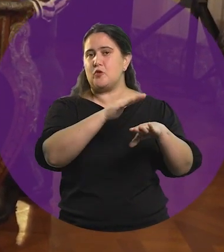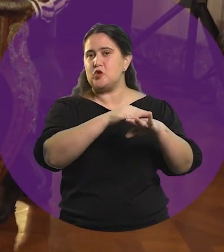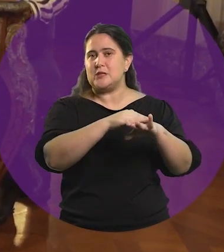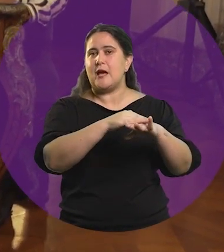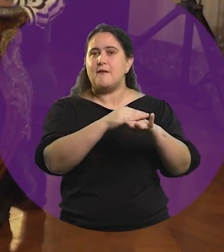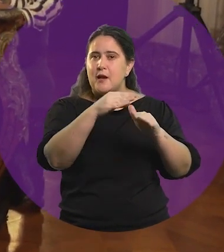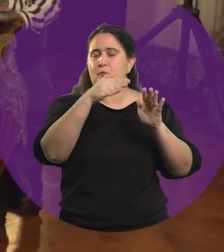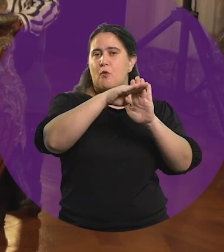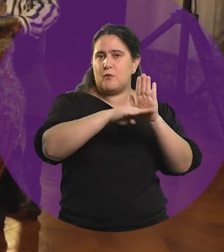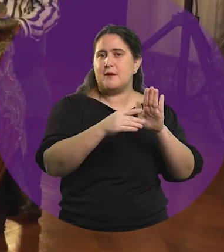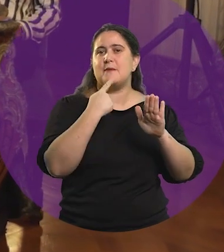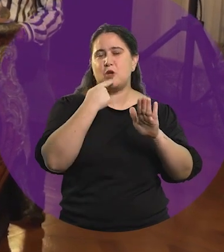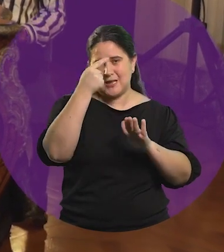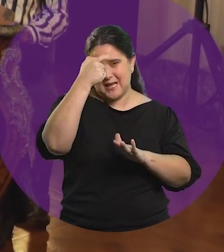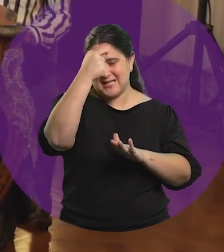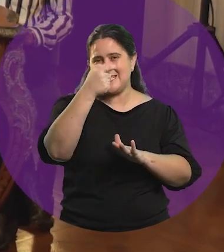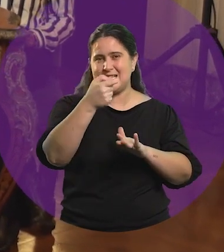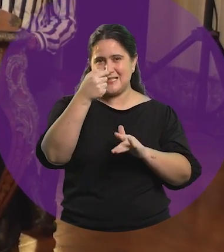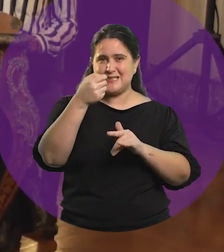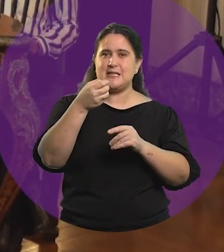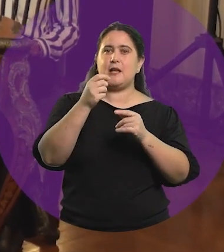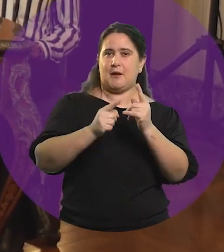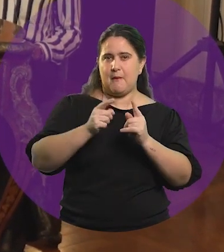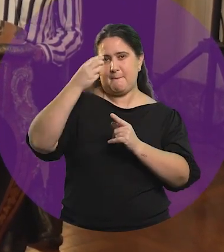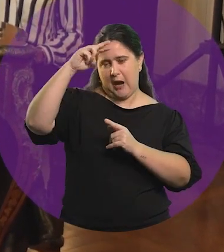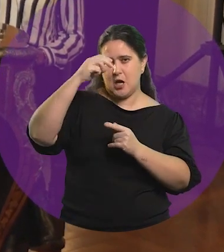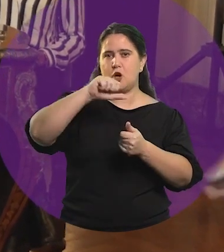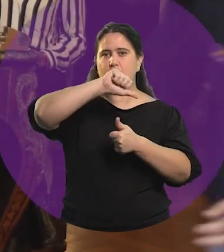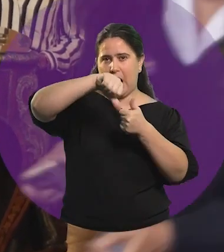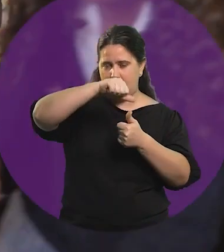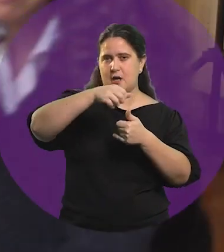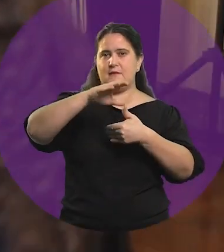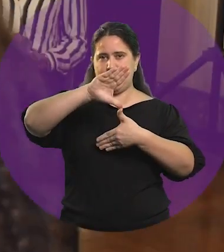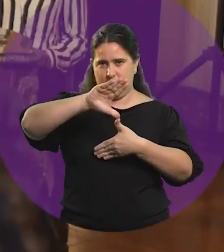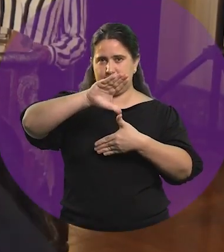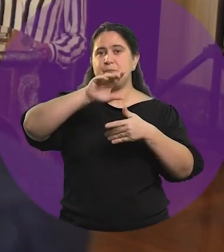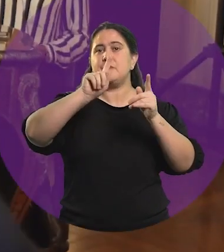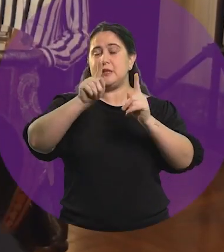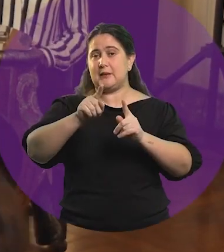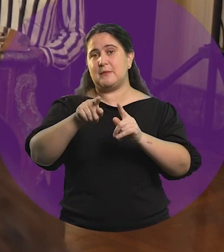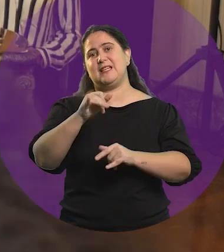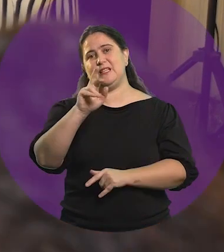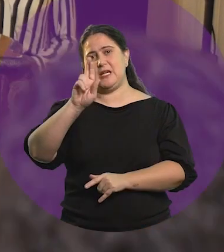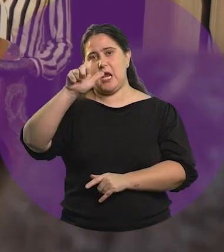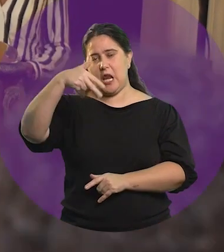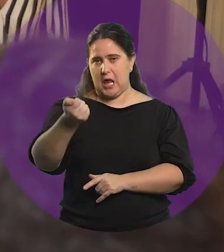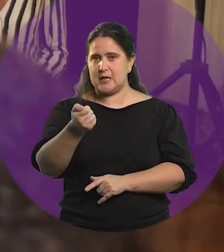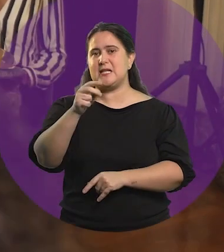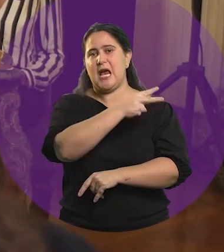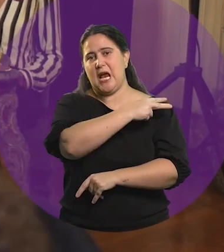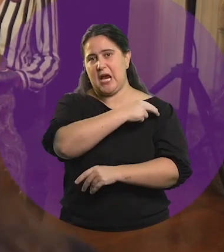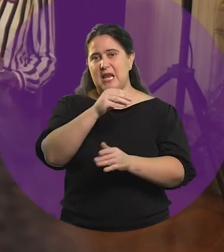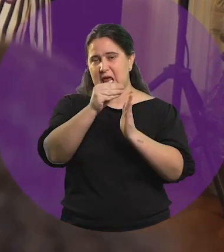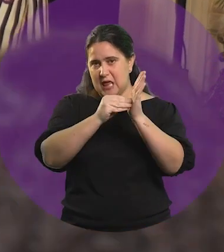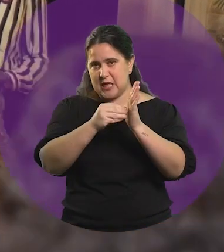programa de política de ciencia y tecnología de UNESCO para América Latina y el Caribe. Y por último, Irene González, gerenta de datos